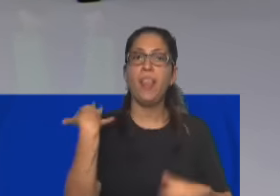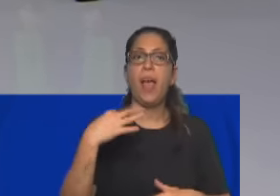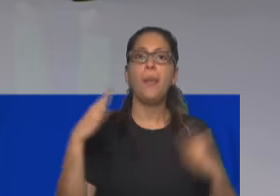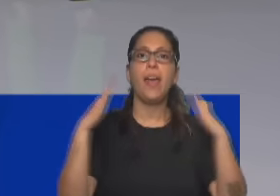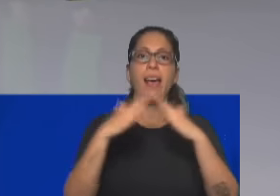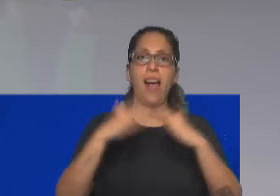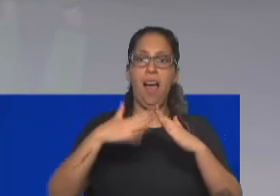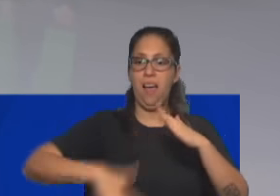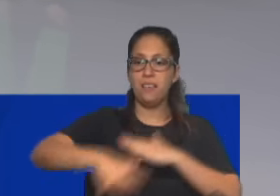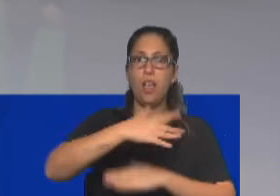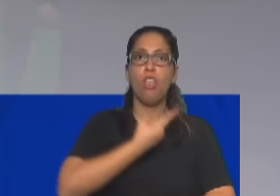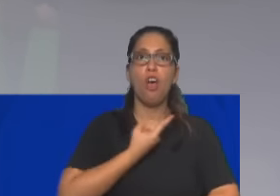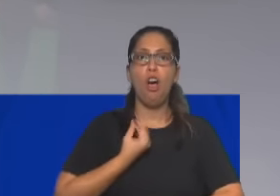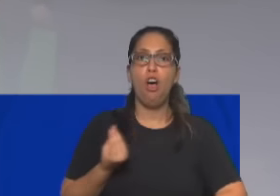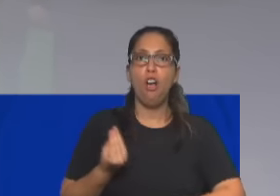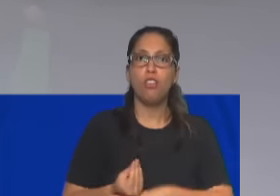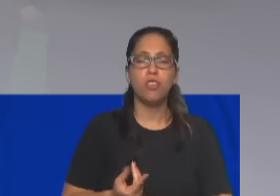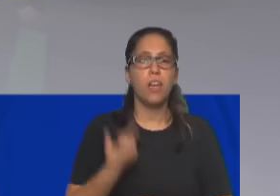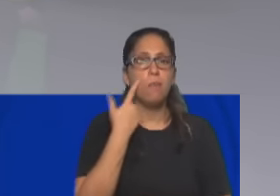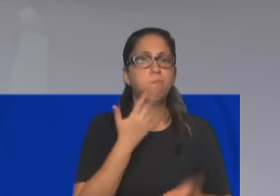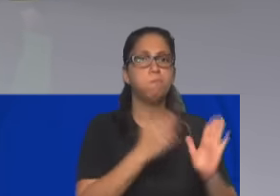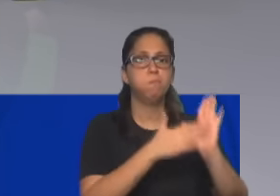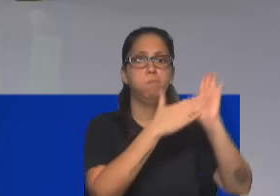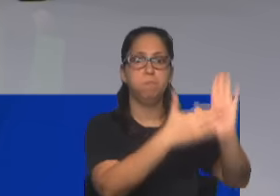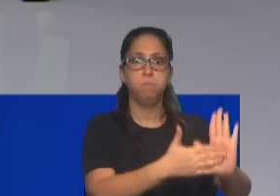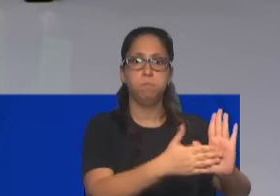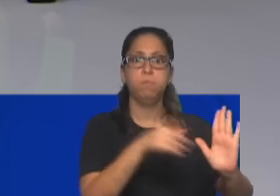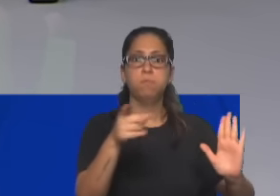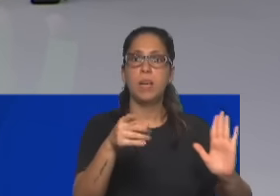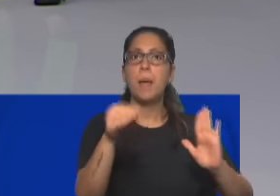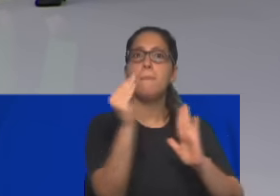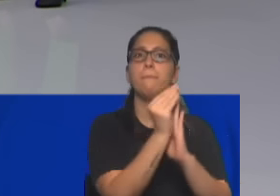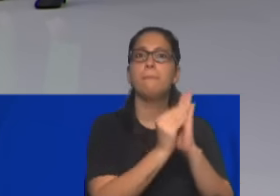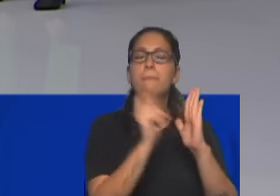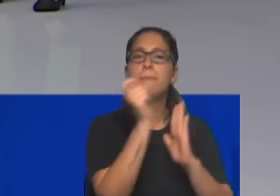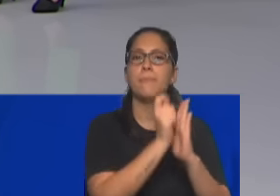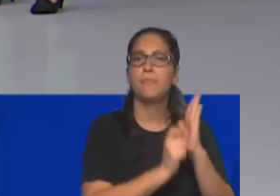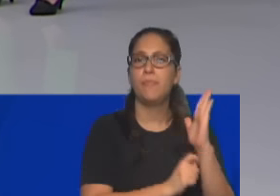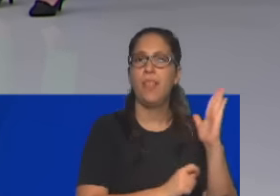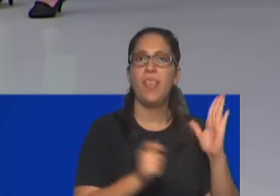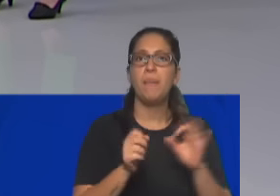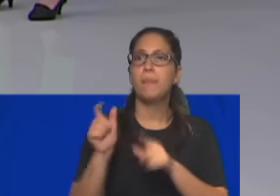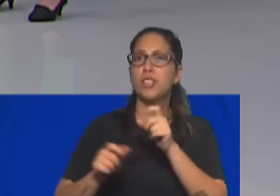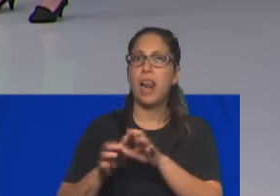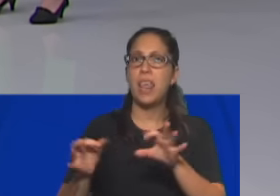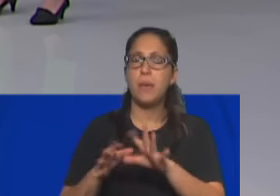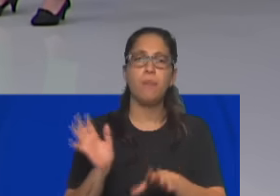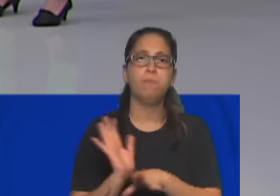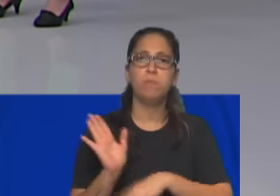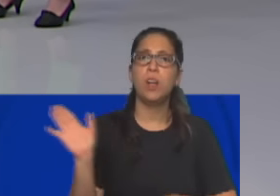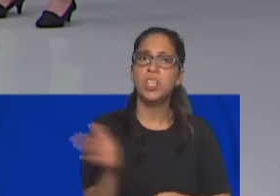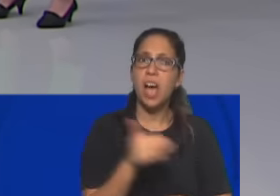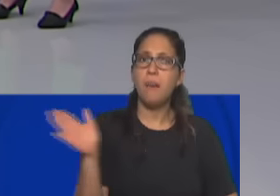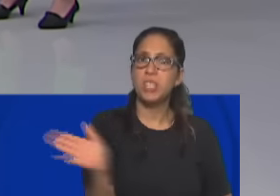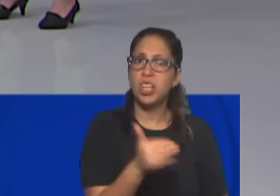fijar residencia y someterse al cuidado de patronato del liberados esto qué quiere decir que va a estar va a estar convocado cada